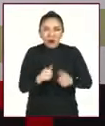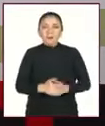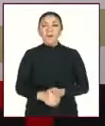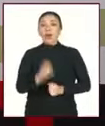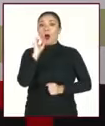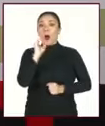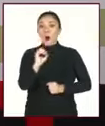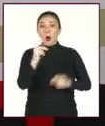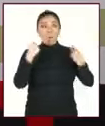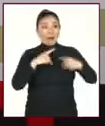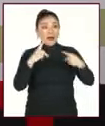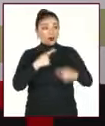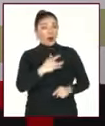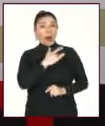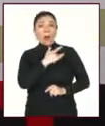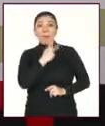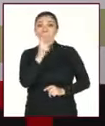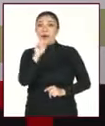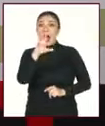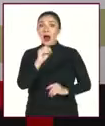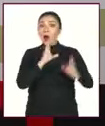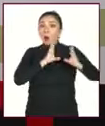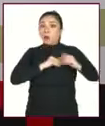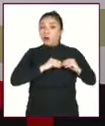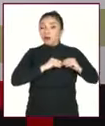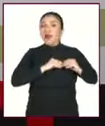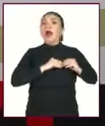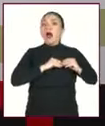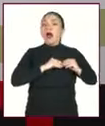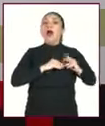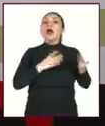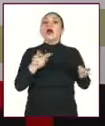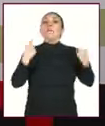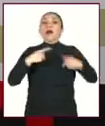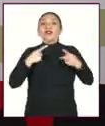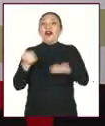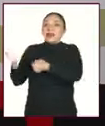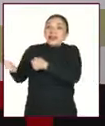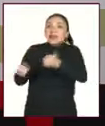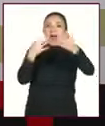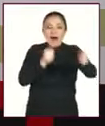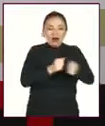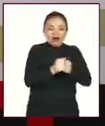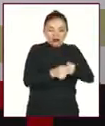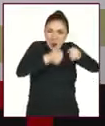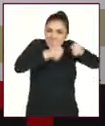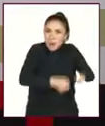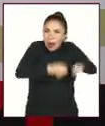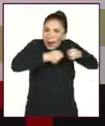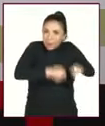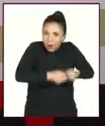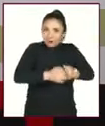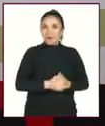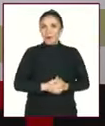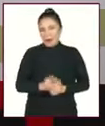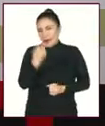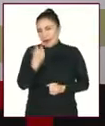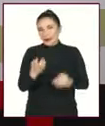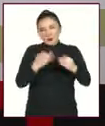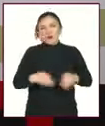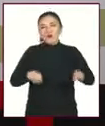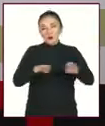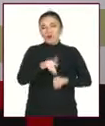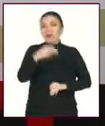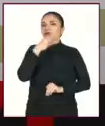está entrando en un paro cardíaco, a lo mejor alguien que pueda llevar un desfibrilador. Entonces sí es muy